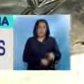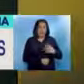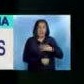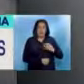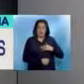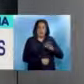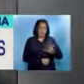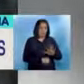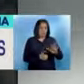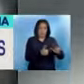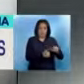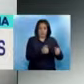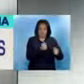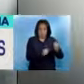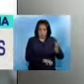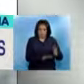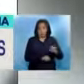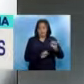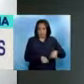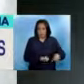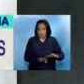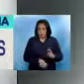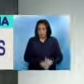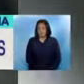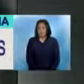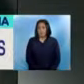56 años, lo hizo.